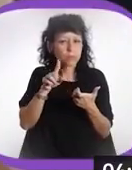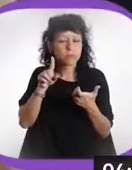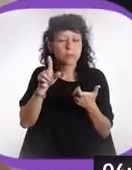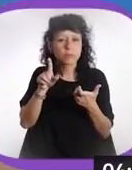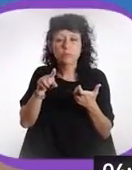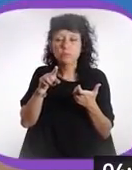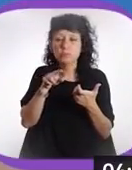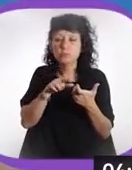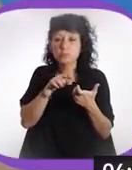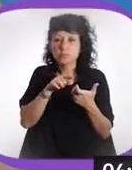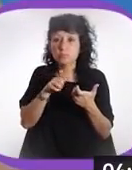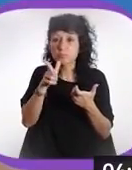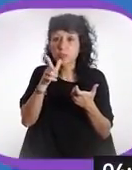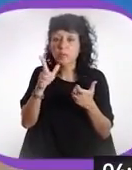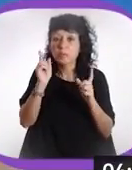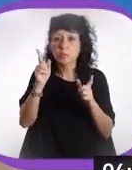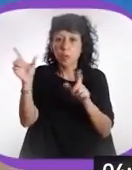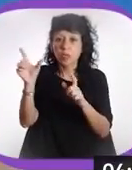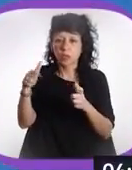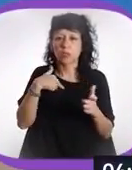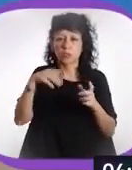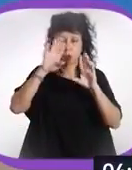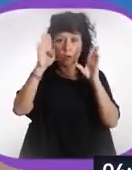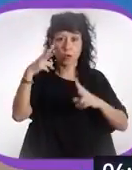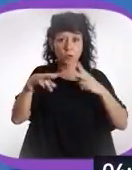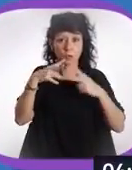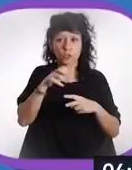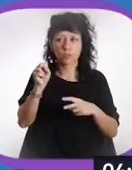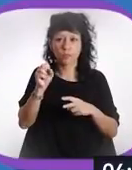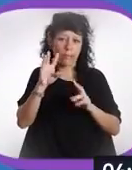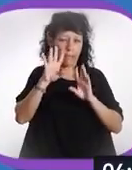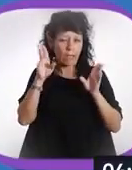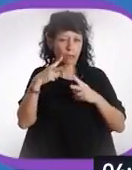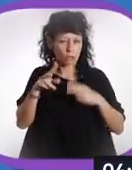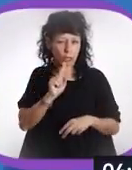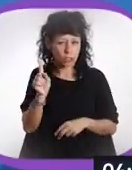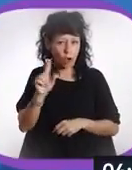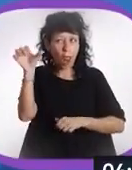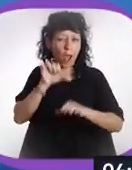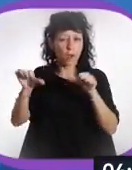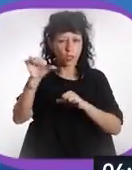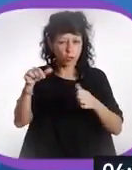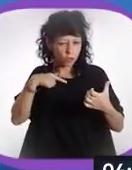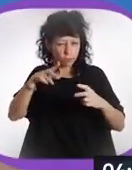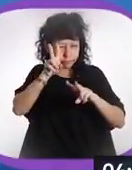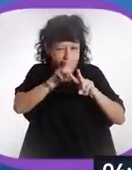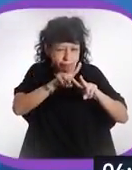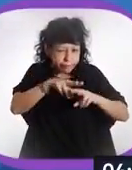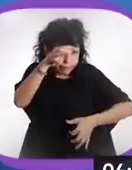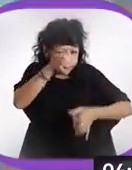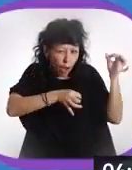Bladders Quest. Procedo a llevarlo al restaurante. ¡Ey, perdón! Laboratorio, donde realizaré un profundo